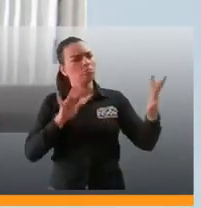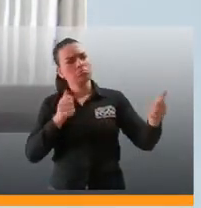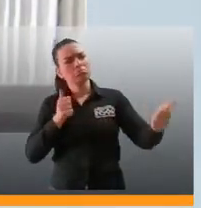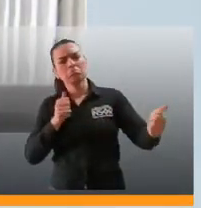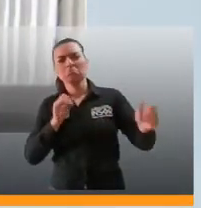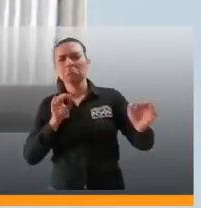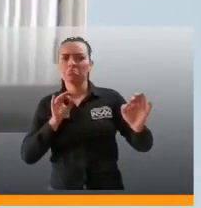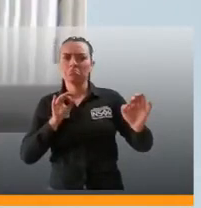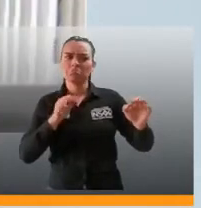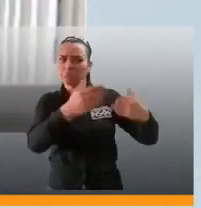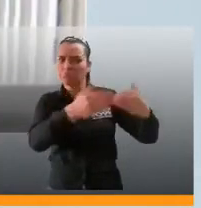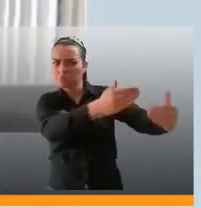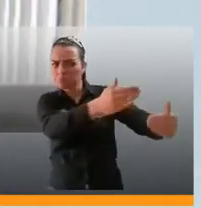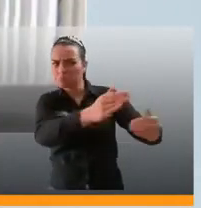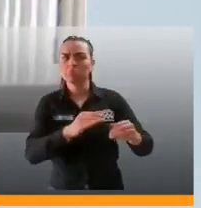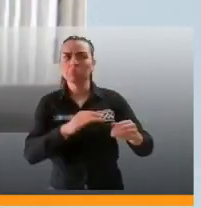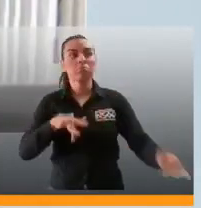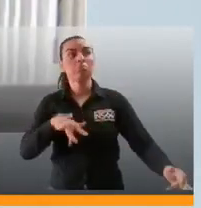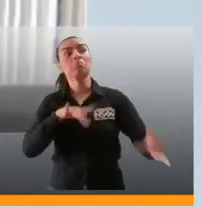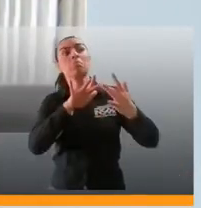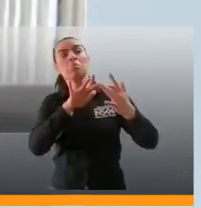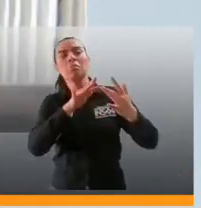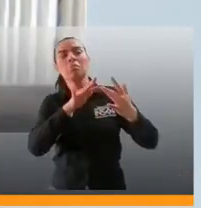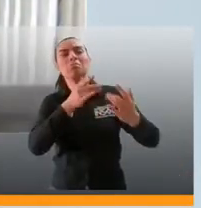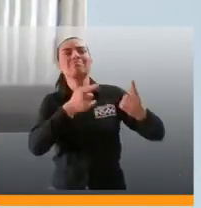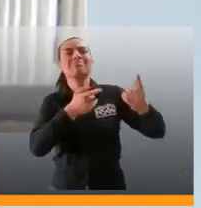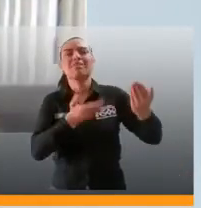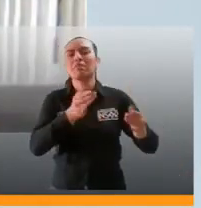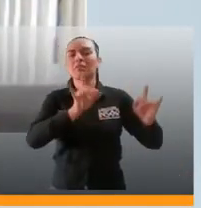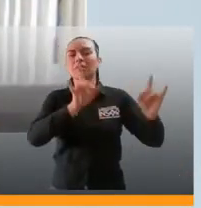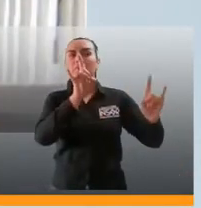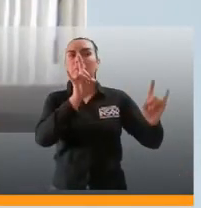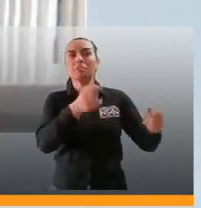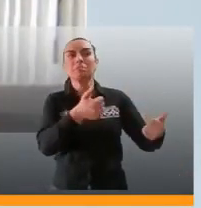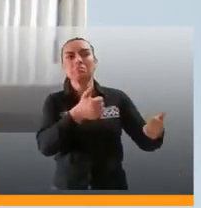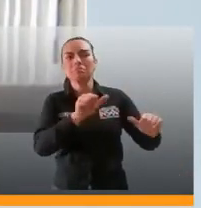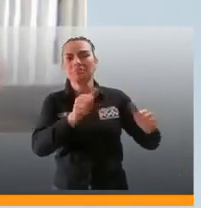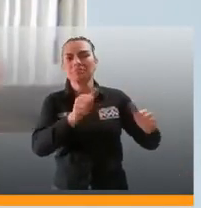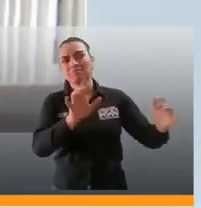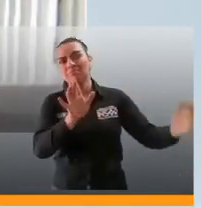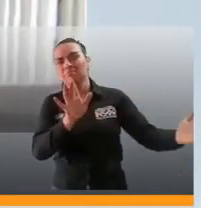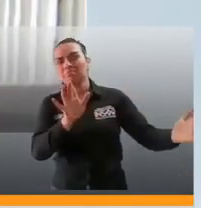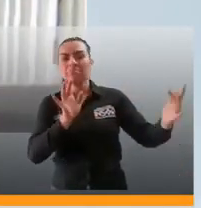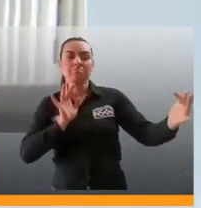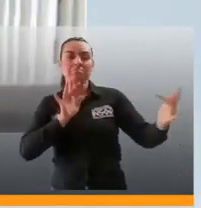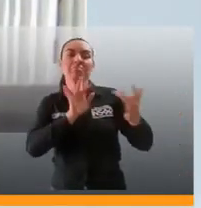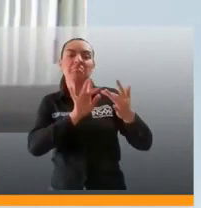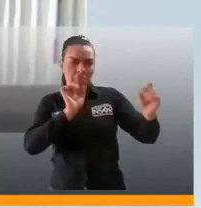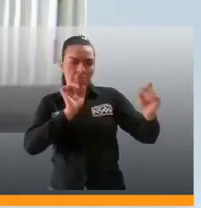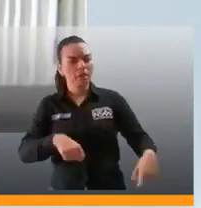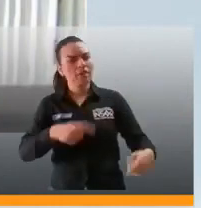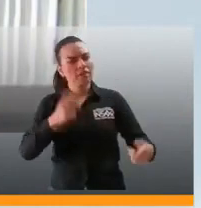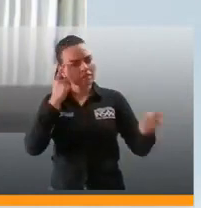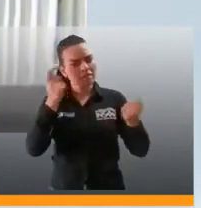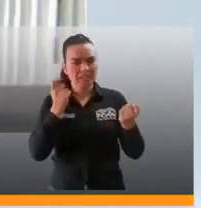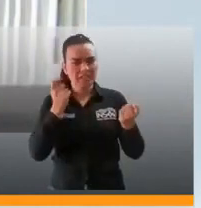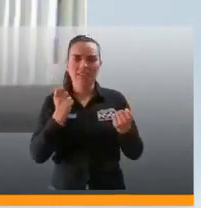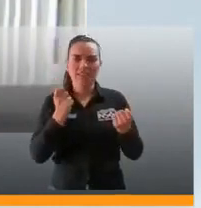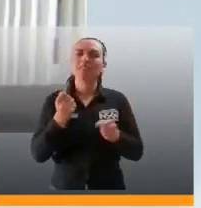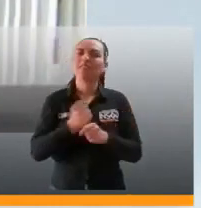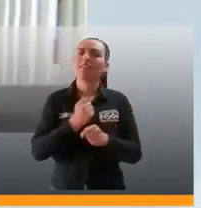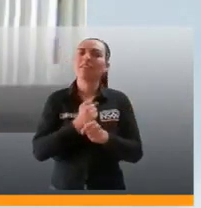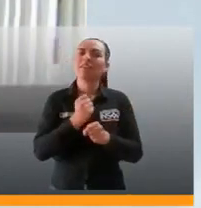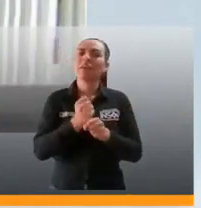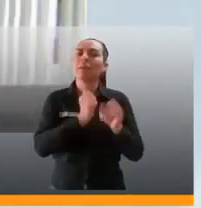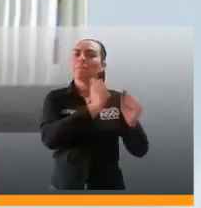conexión, cuando tenemos conectividad baja. También, como lo hablábamos, podemos generar estrategias de trabajo autónomo donde los